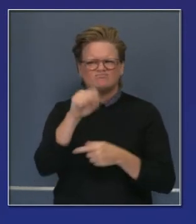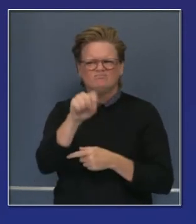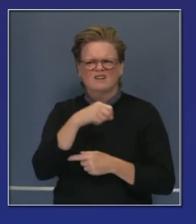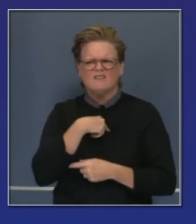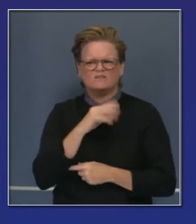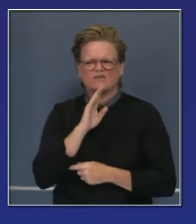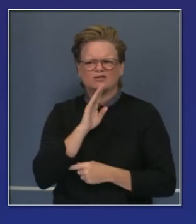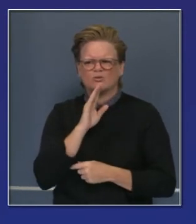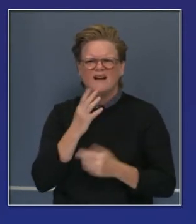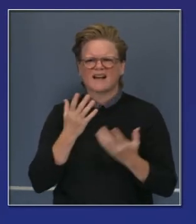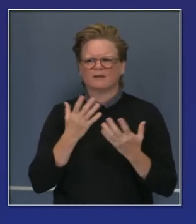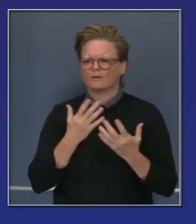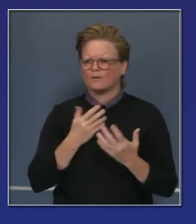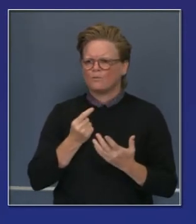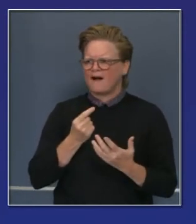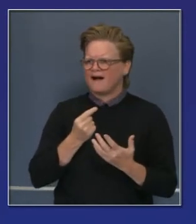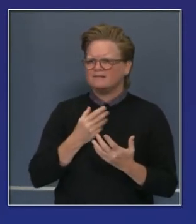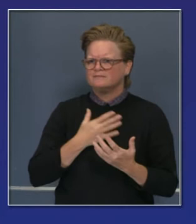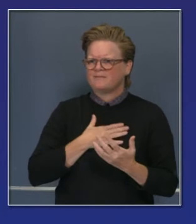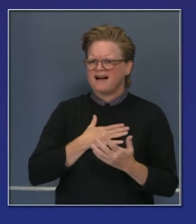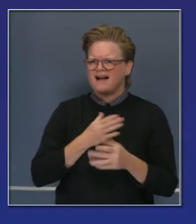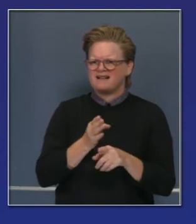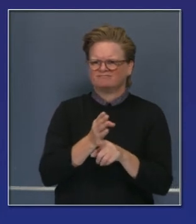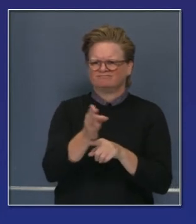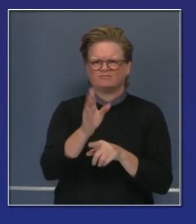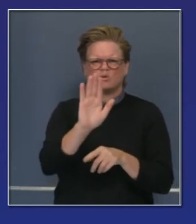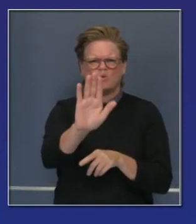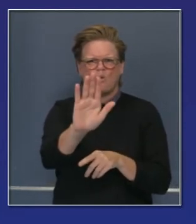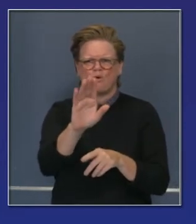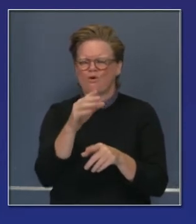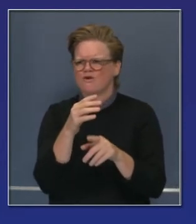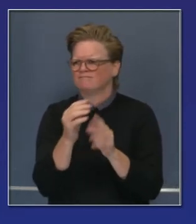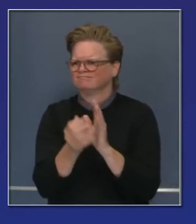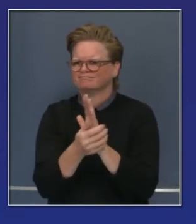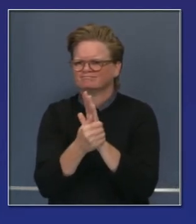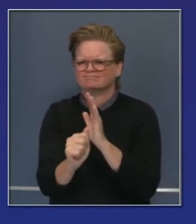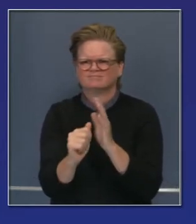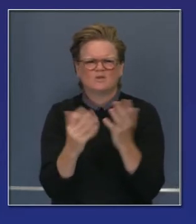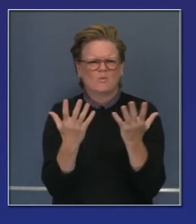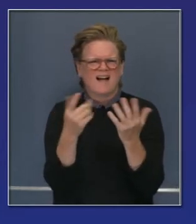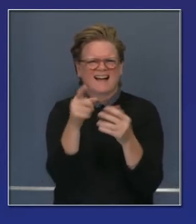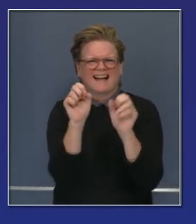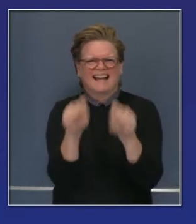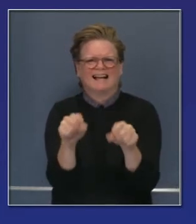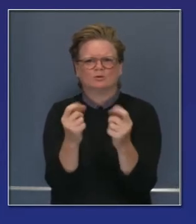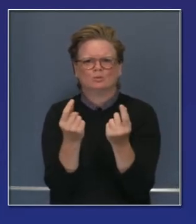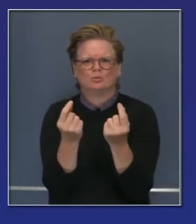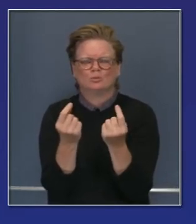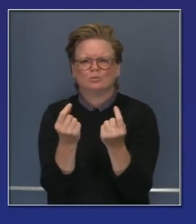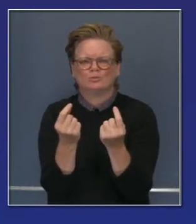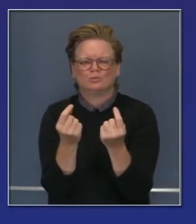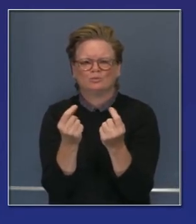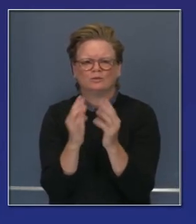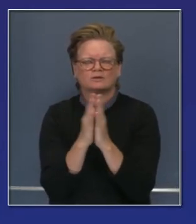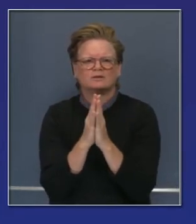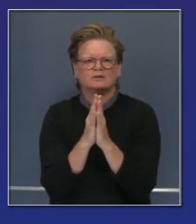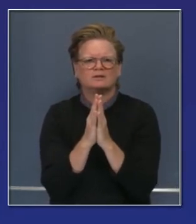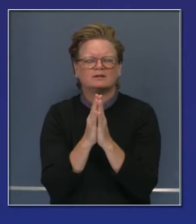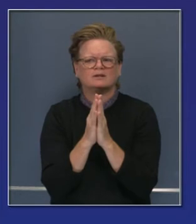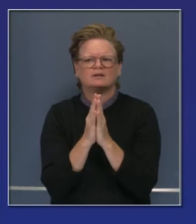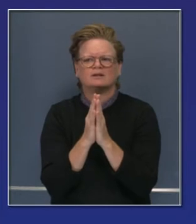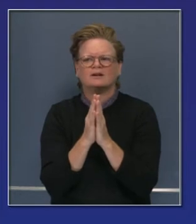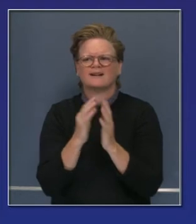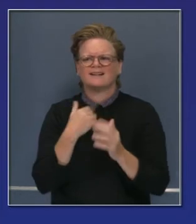de las otras lecciones que aprendimos de la reapertura previa fue no solo la importancia del tiempo